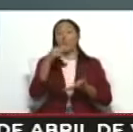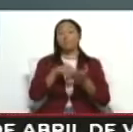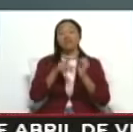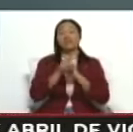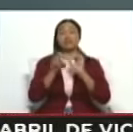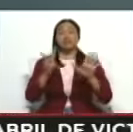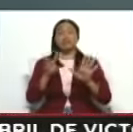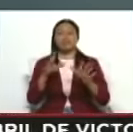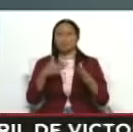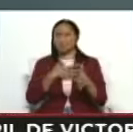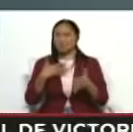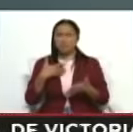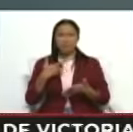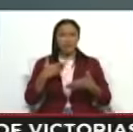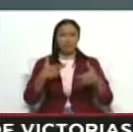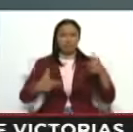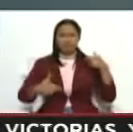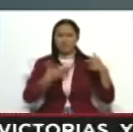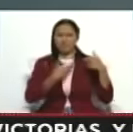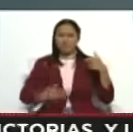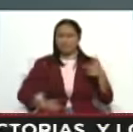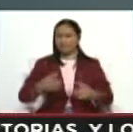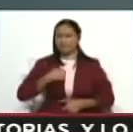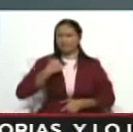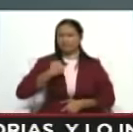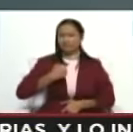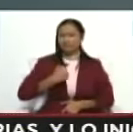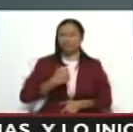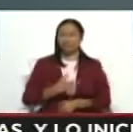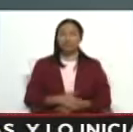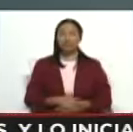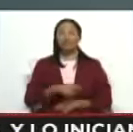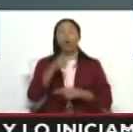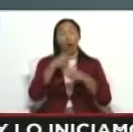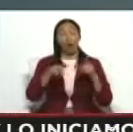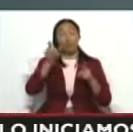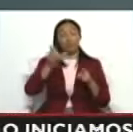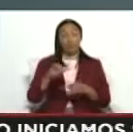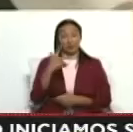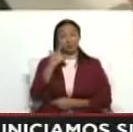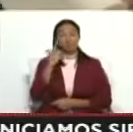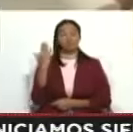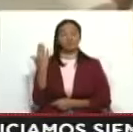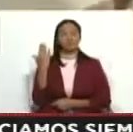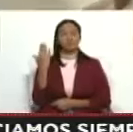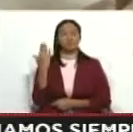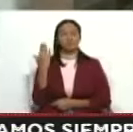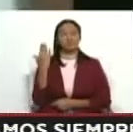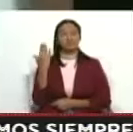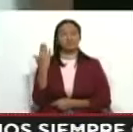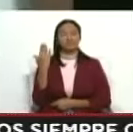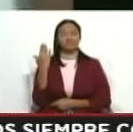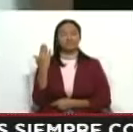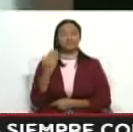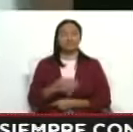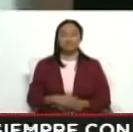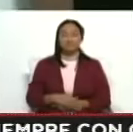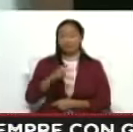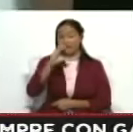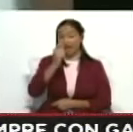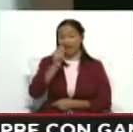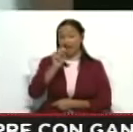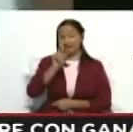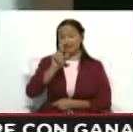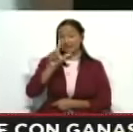poder. Aparece también este tristemente célebre personaje, Carlos